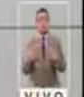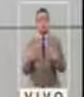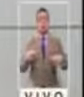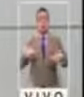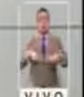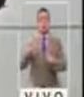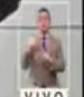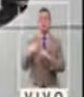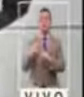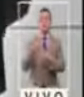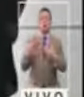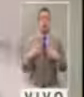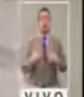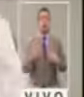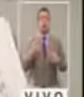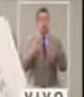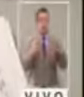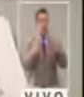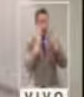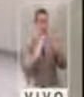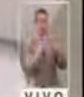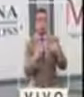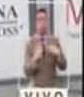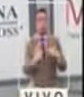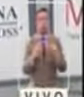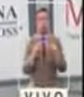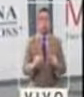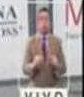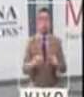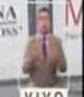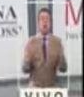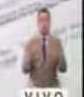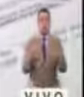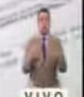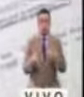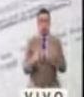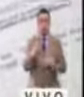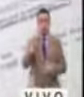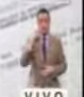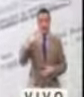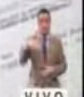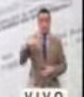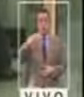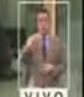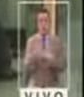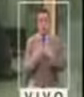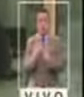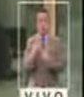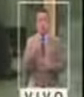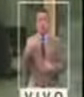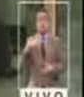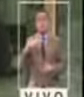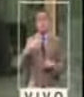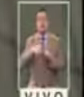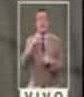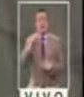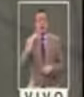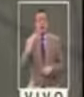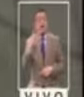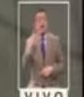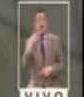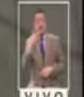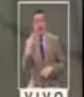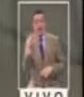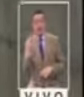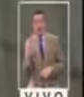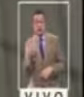en beneficios concretos para su atención de salud. Para este nuevo periodo, Banmédica, Nueva Más Vida y Vida 3 no anunciaron